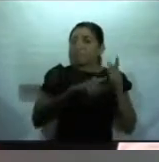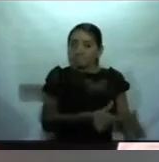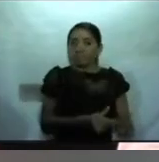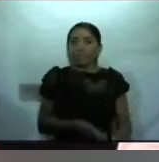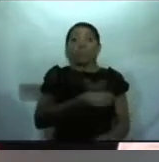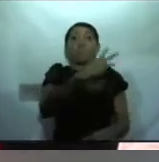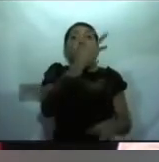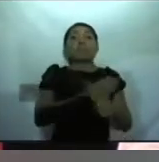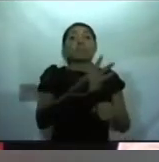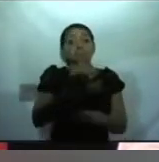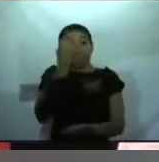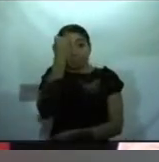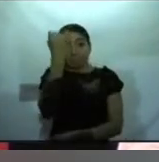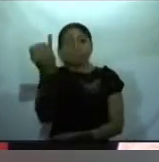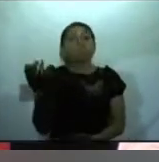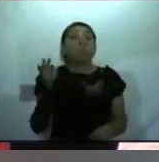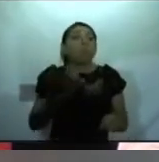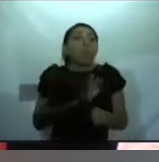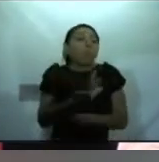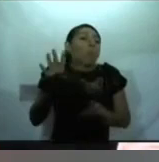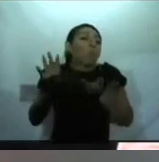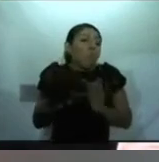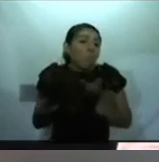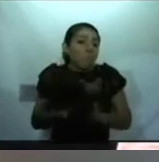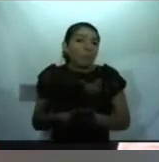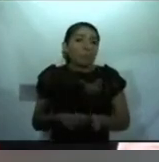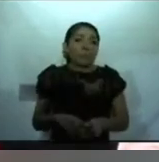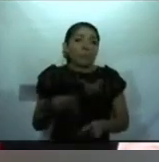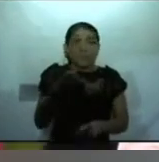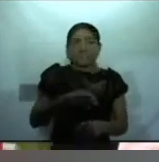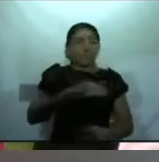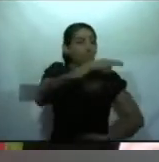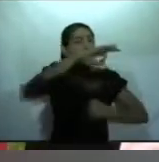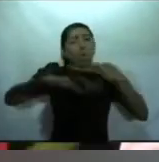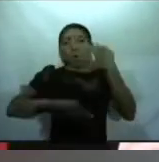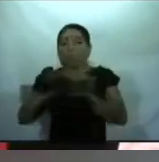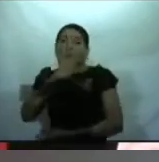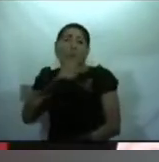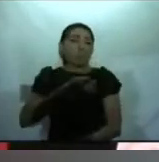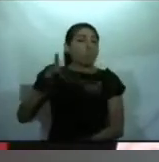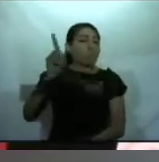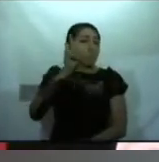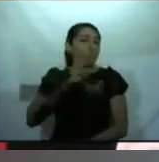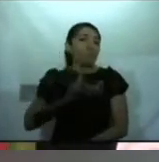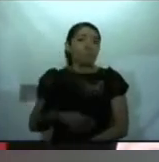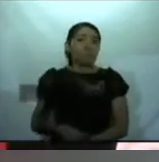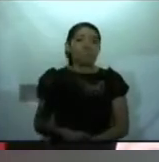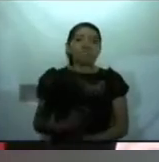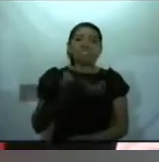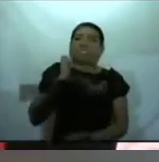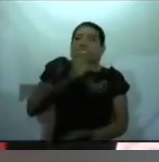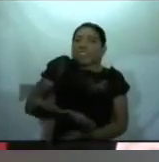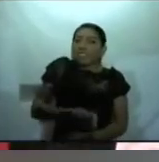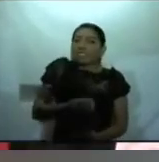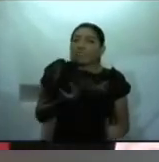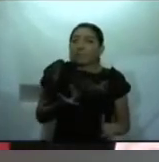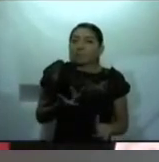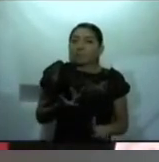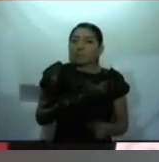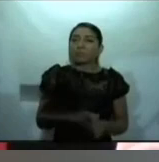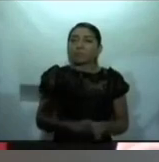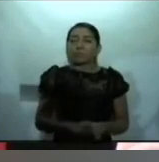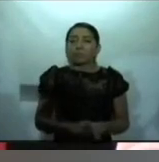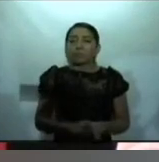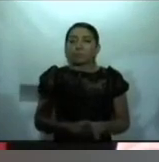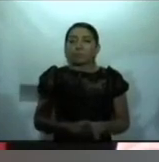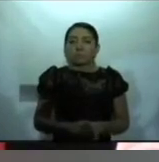tercer principio, que ese es para todos y para todas. El poder solo es virtud cuando